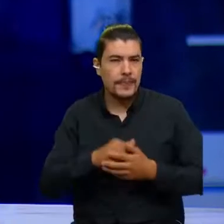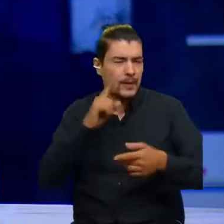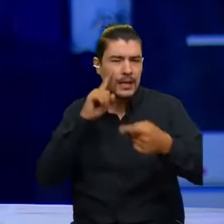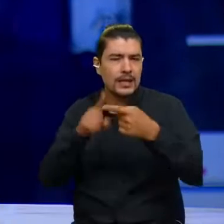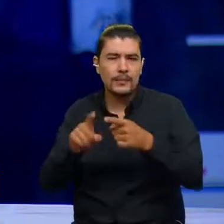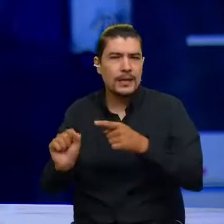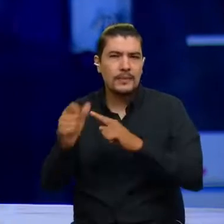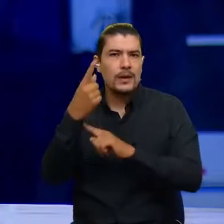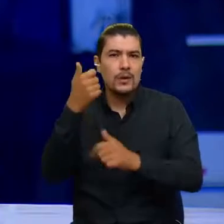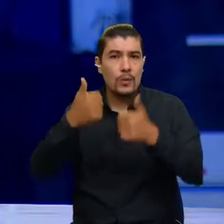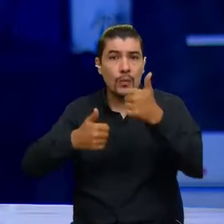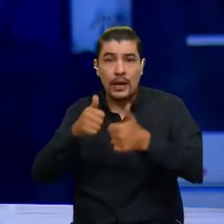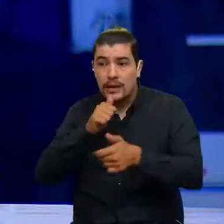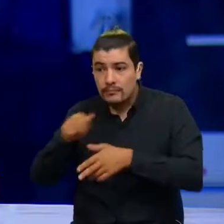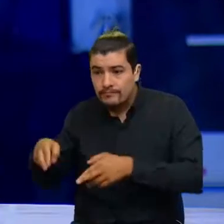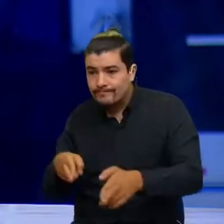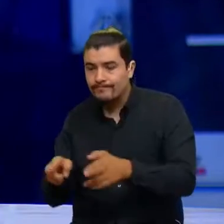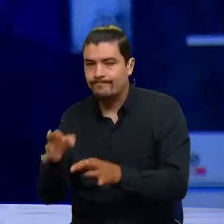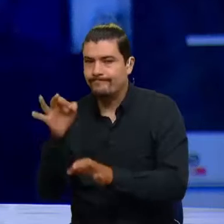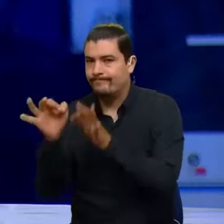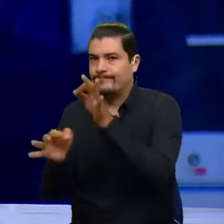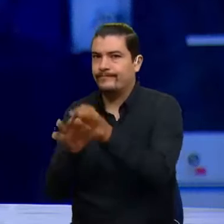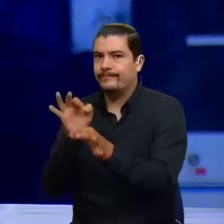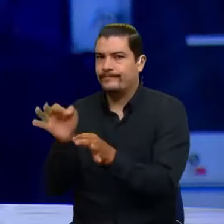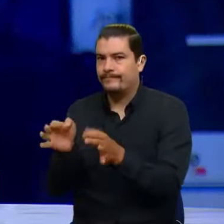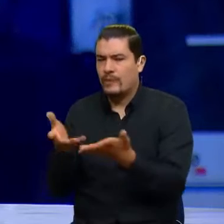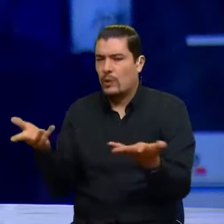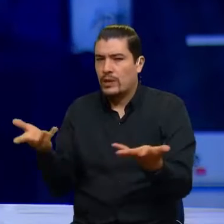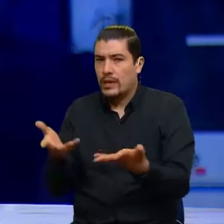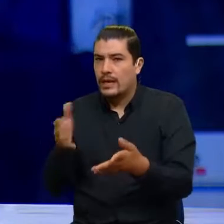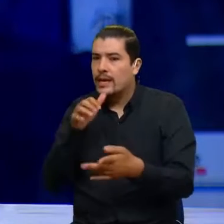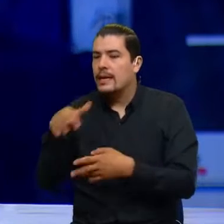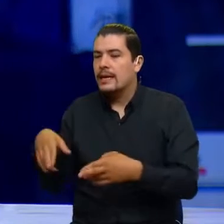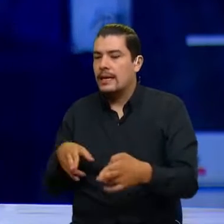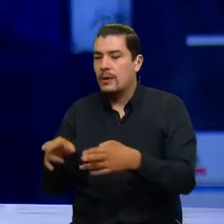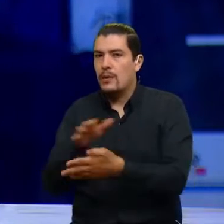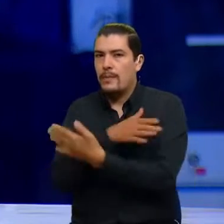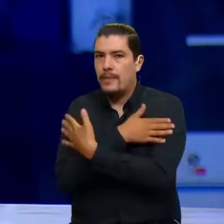es la protección de las fuentes hídricas, especialmente el río Pamplonita.